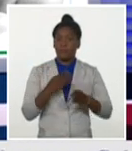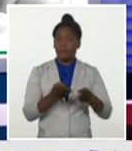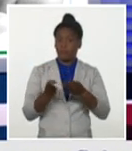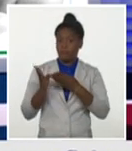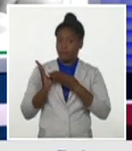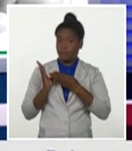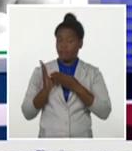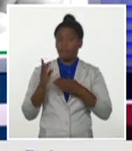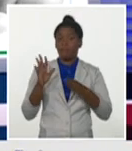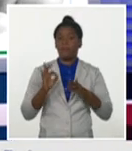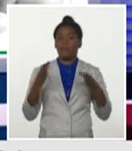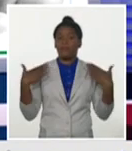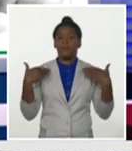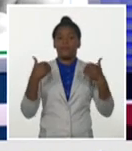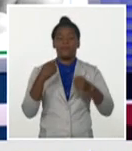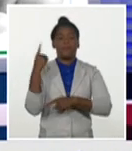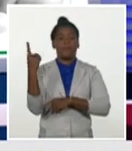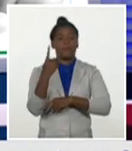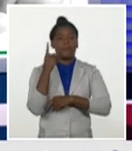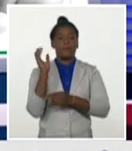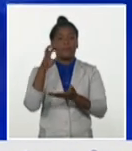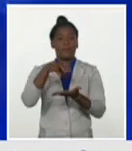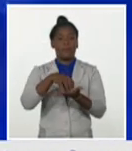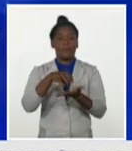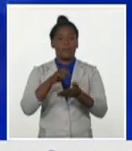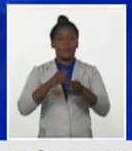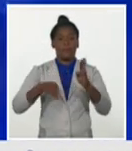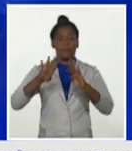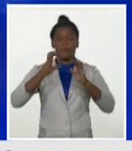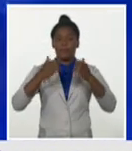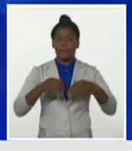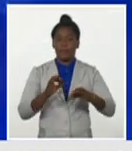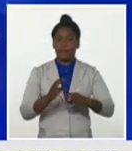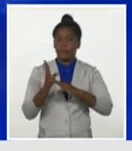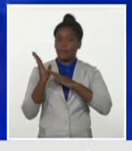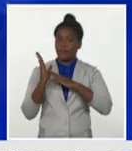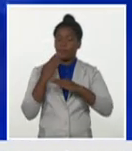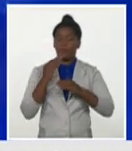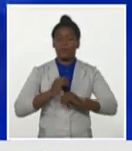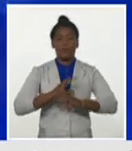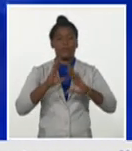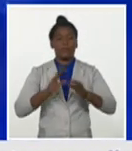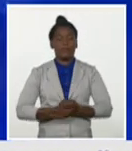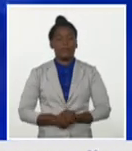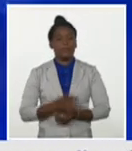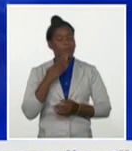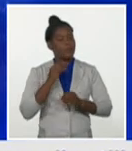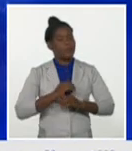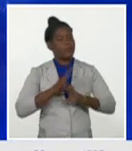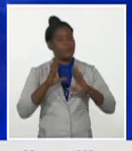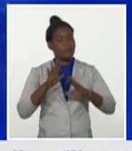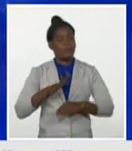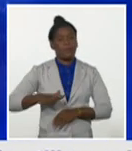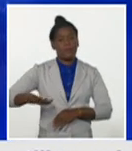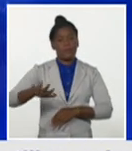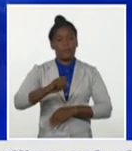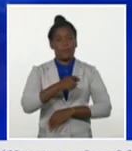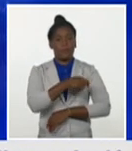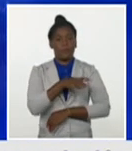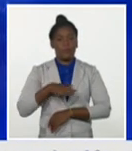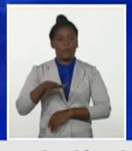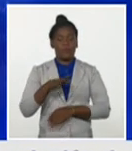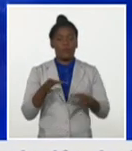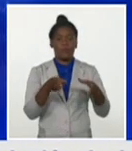de epidemiología del Ministerio de Salud Pública. Doctor, muy buenos días, bienvenido. Buenos días, Gisela, a ti, al equipo que nos